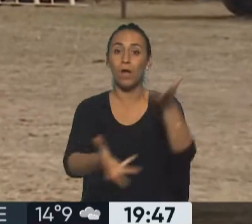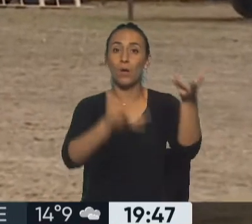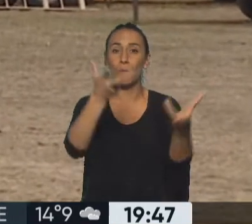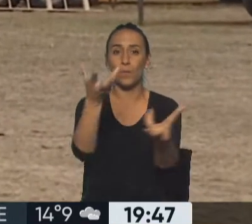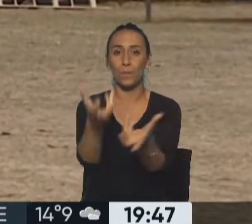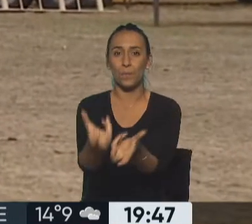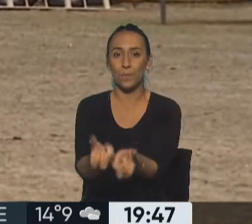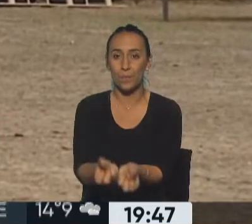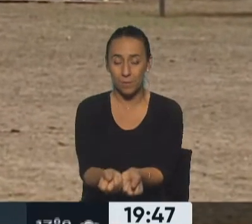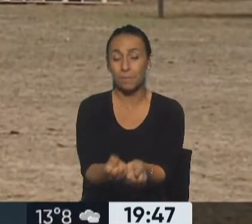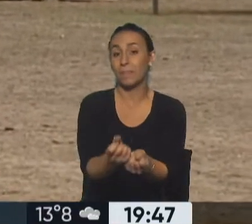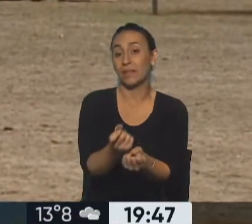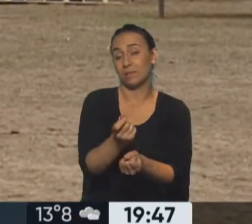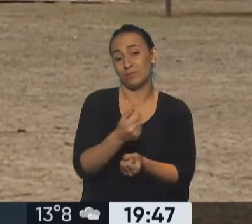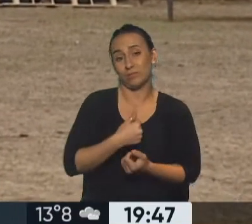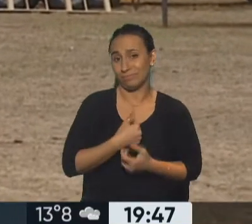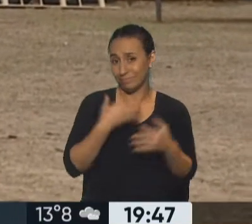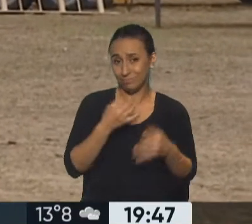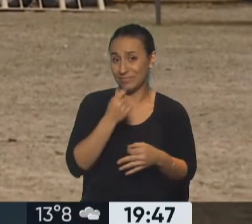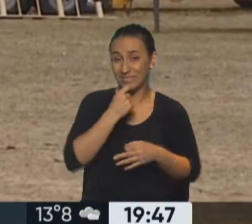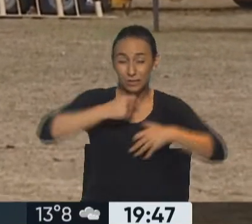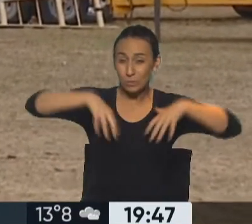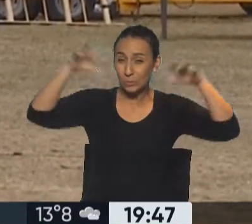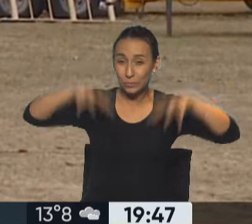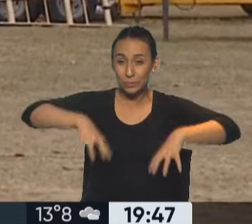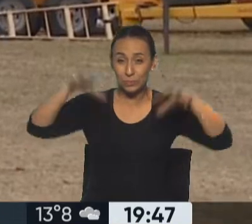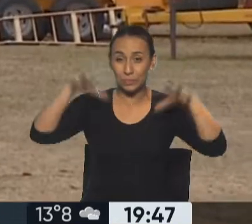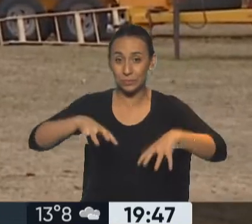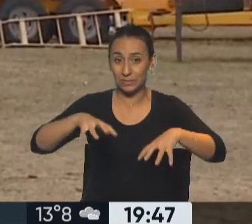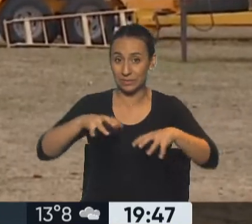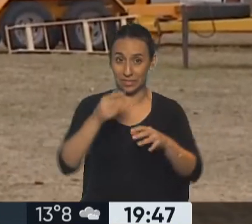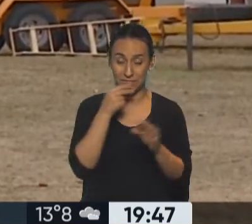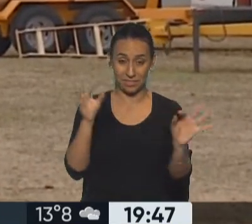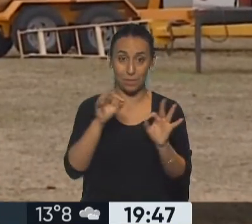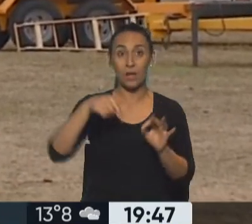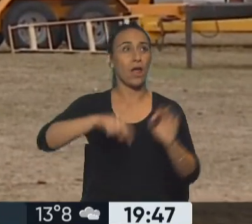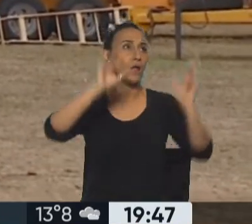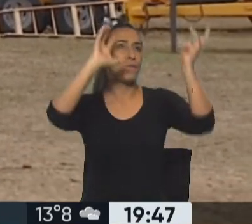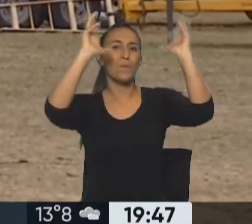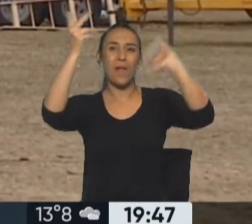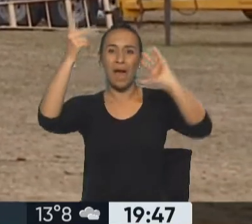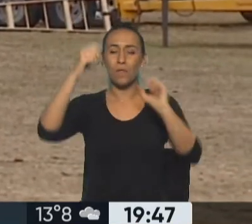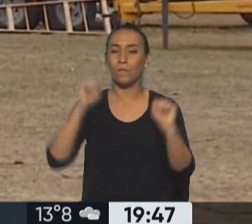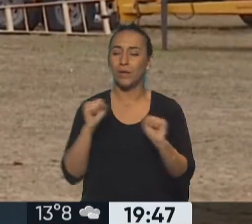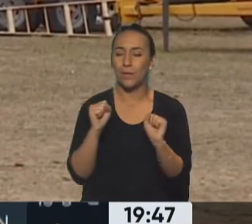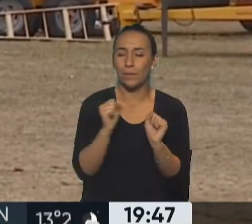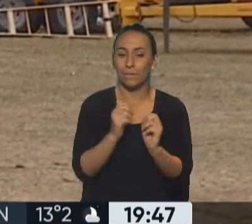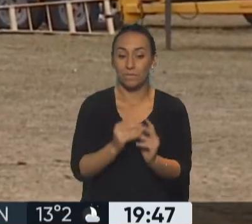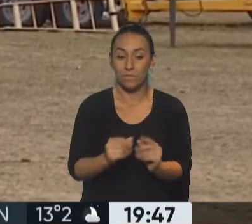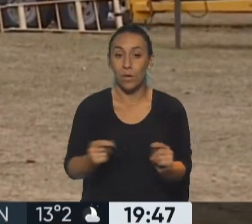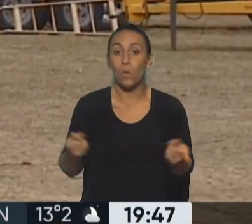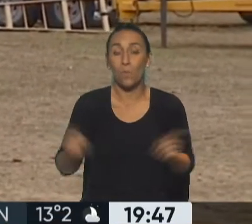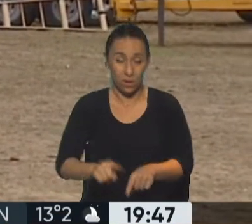si no llega una lluvia importante, cuando pase este clima que ahora está nublado y se vaya el frío, va a volver el calor. Y